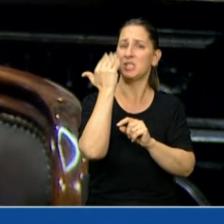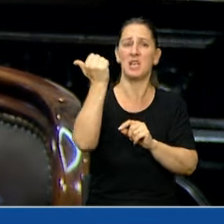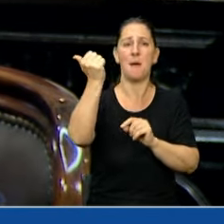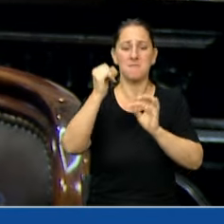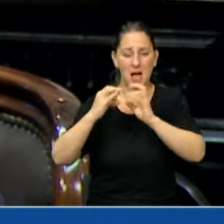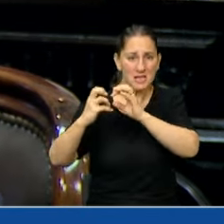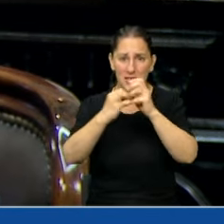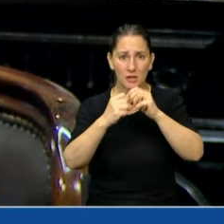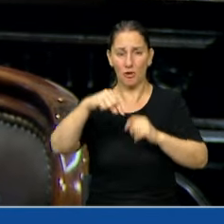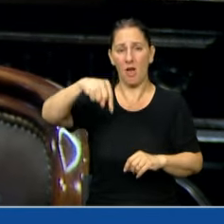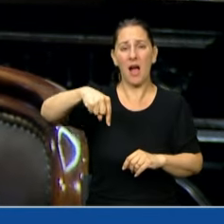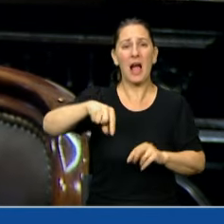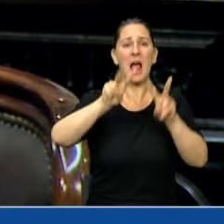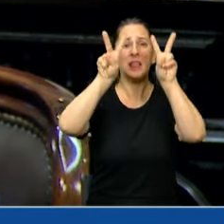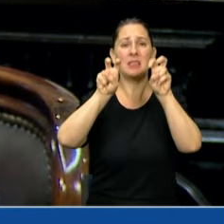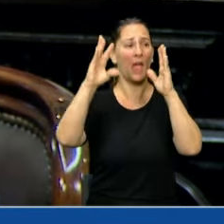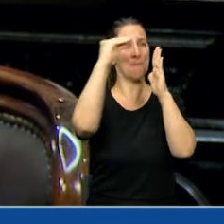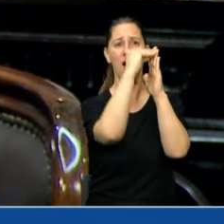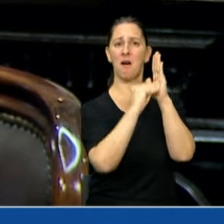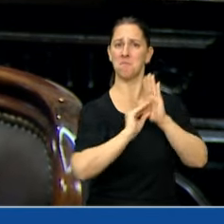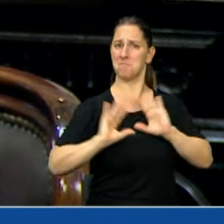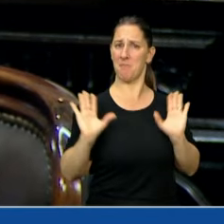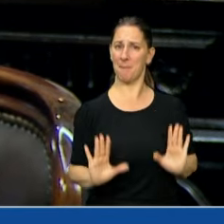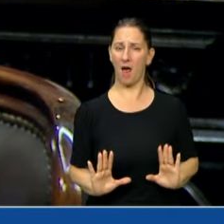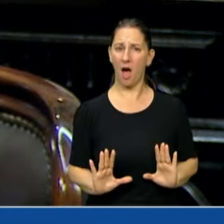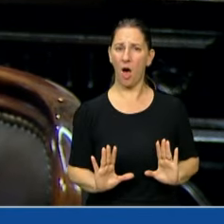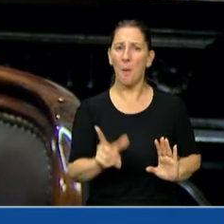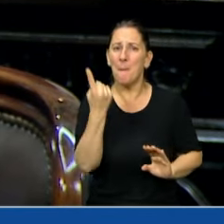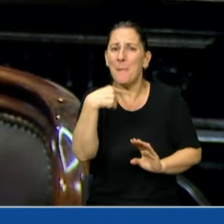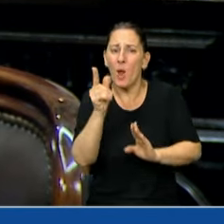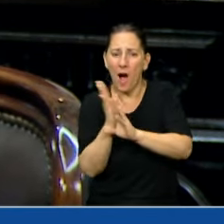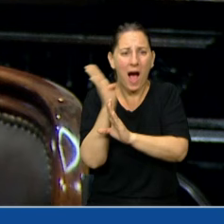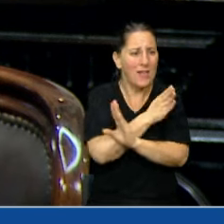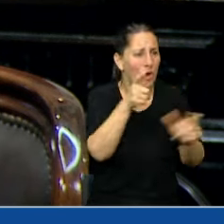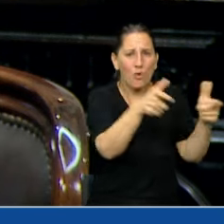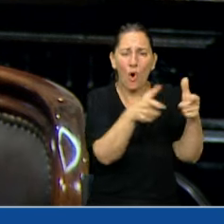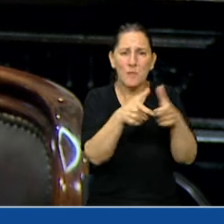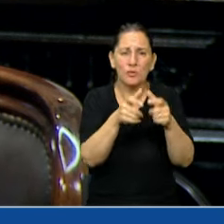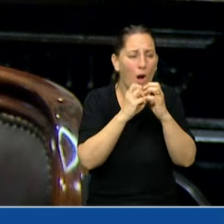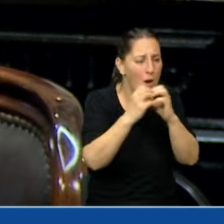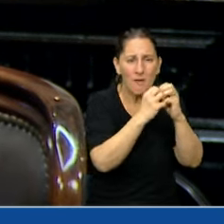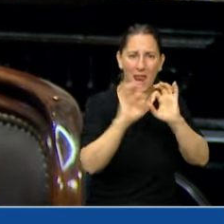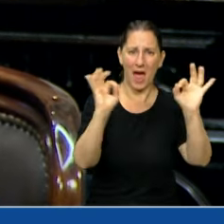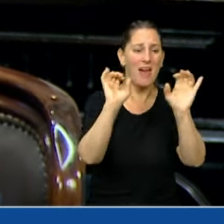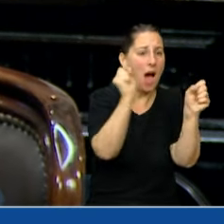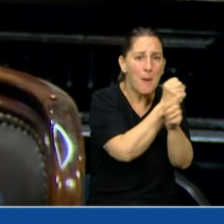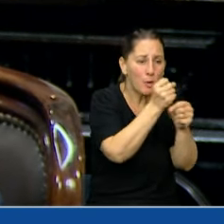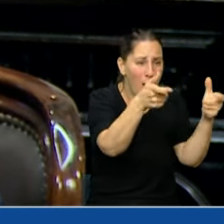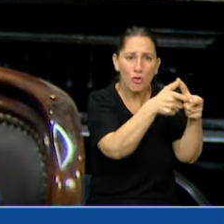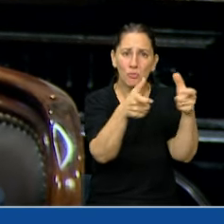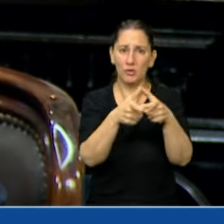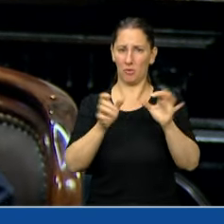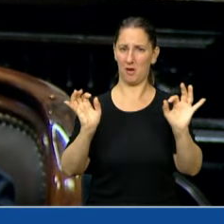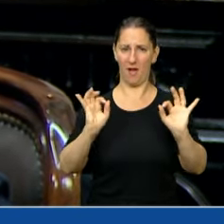sesión donde en el temario ya estaba puesta esta ley y ni siquiera había sido tratada en Comisión no había sido aprobada en